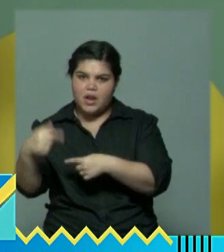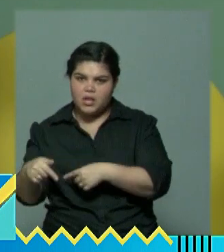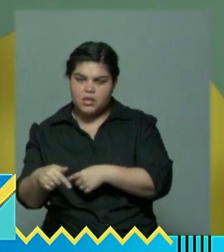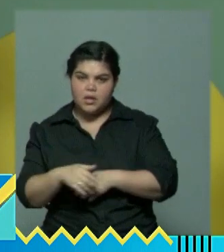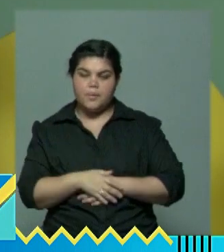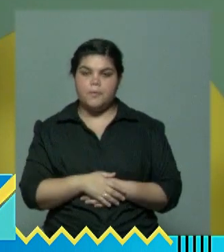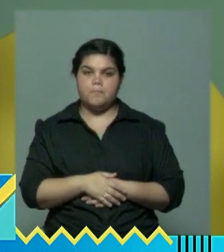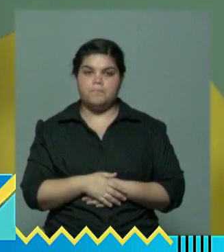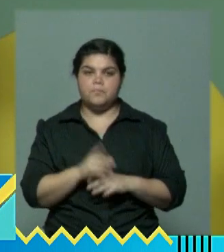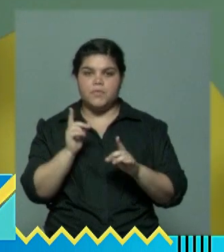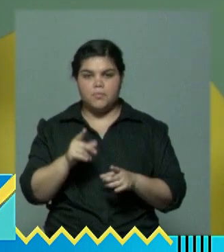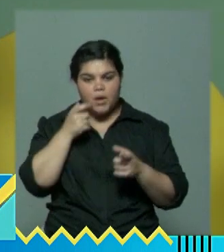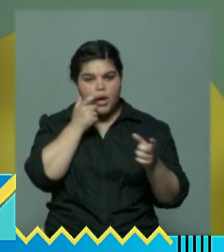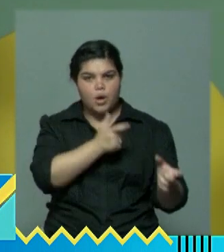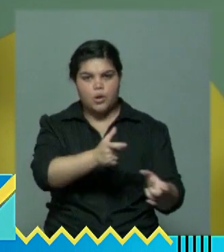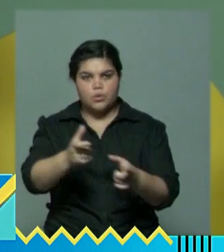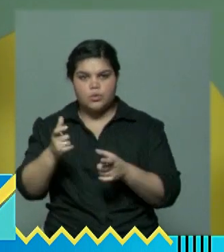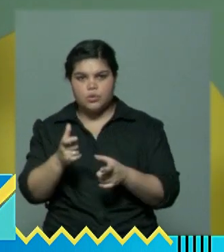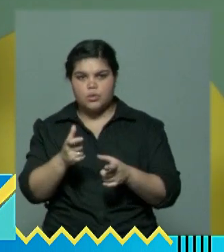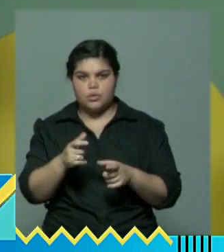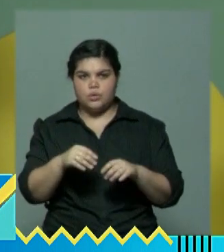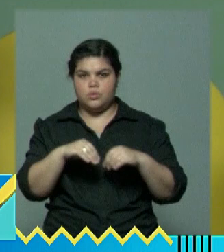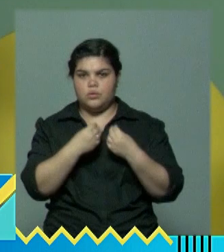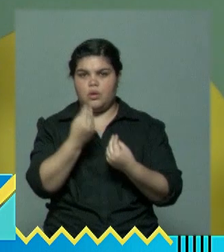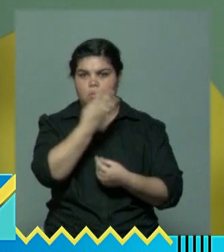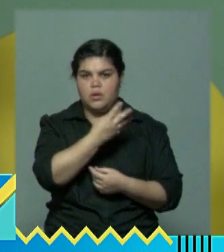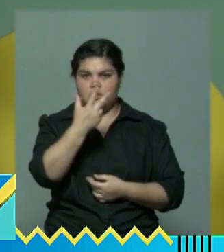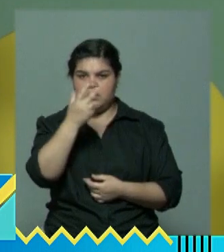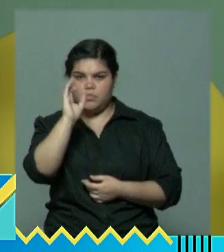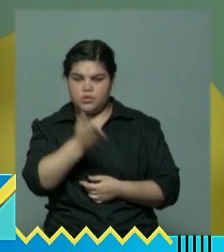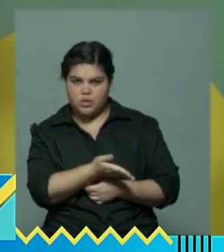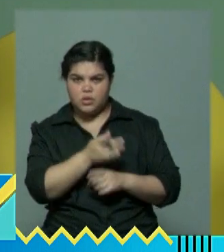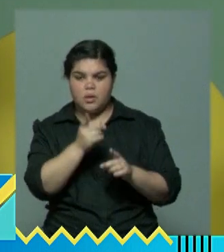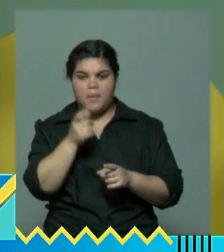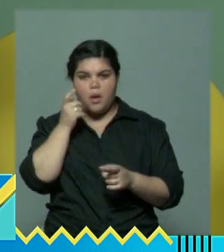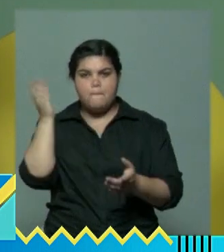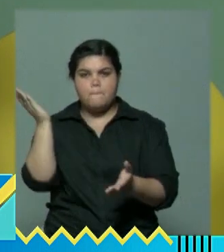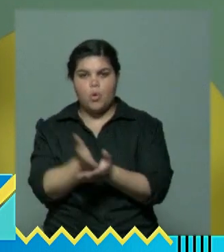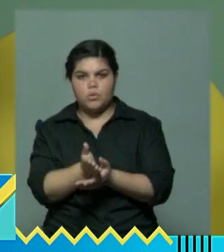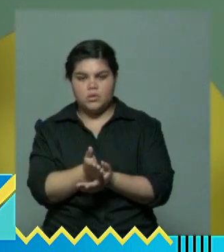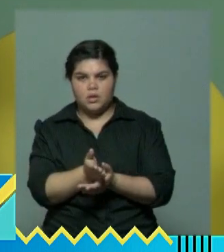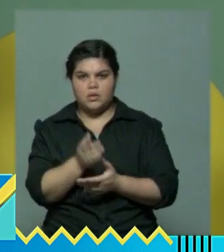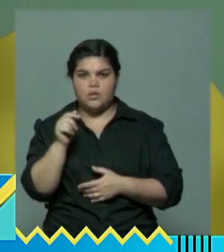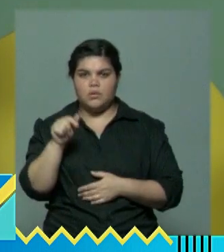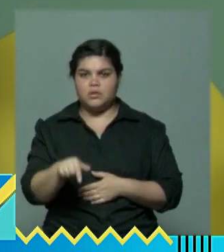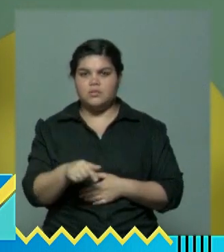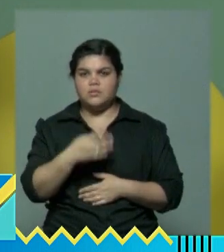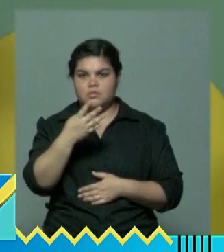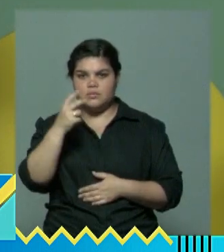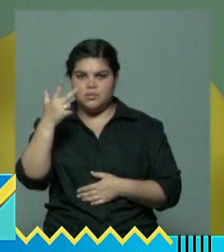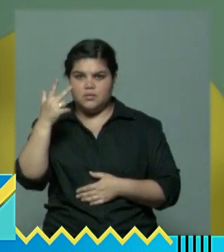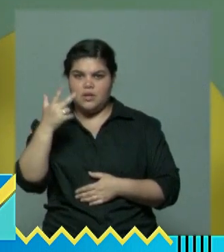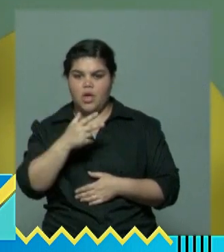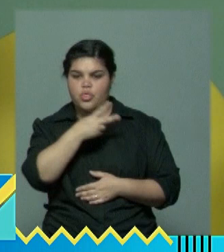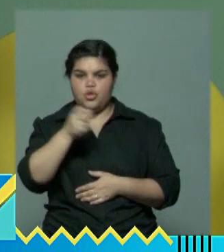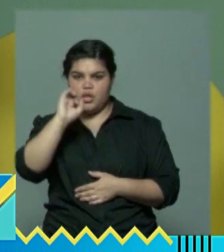eso incrementamos las inspecciones en un 143% y las multas en un 200%. ¿Por qué? Porque empezamos a darle racionalidad al sistema